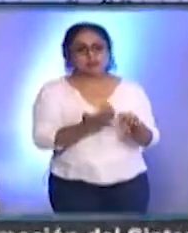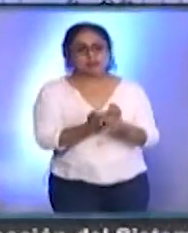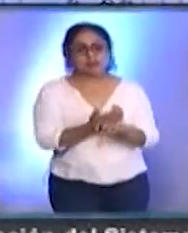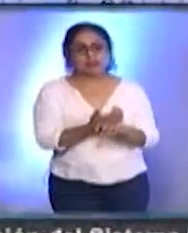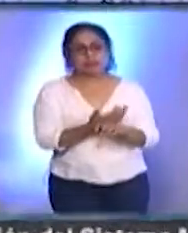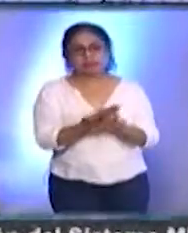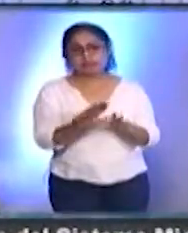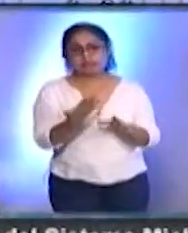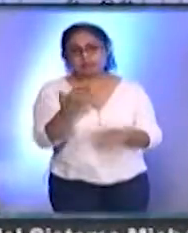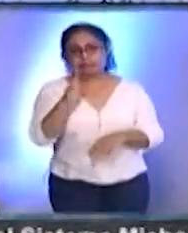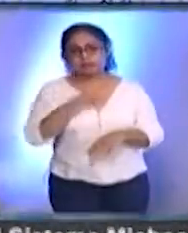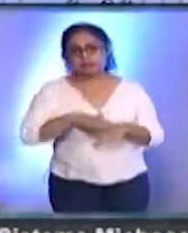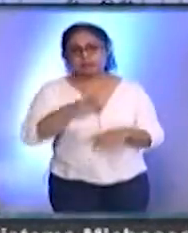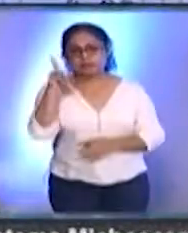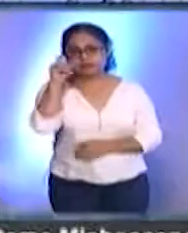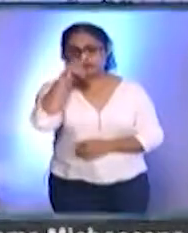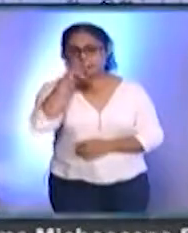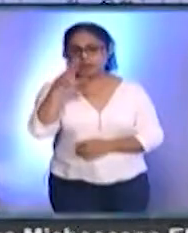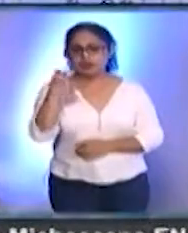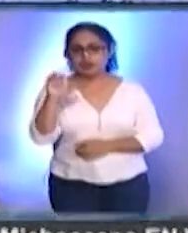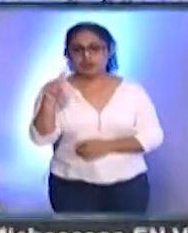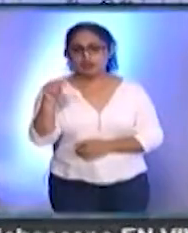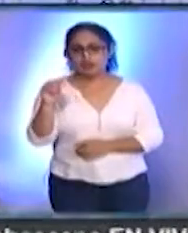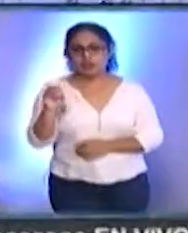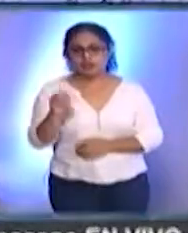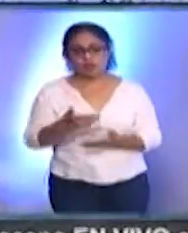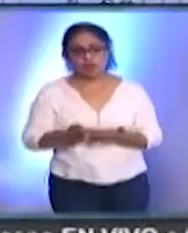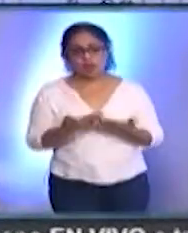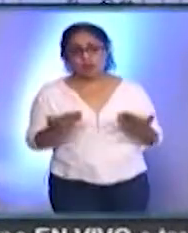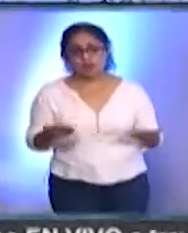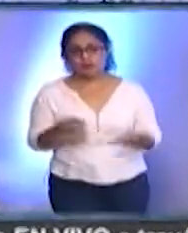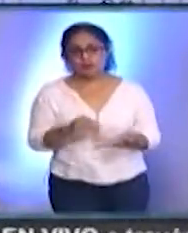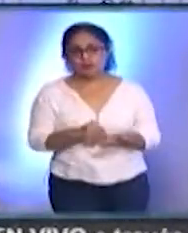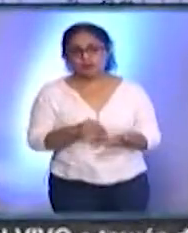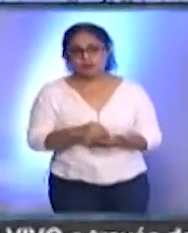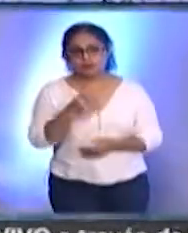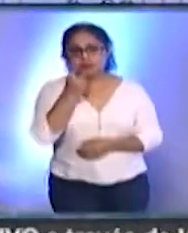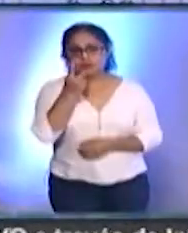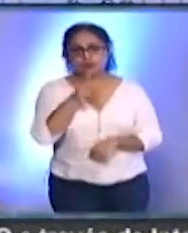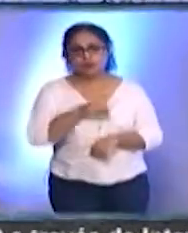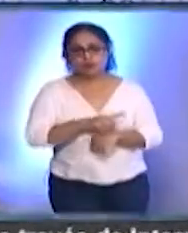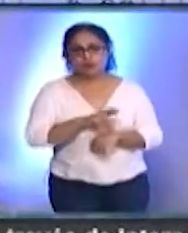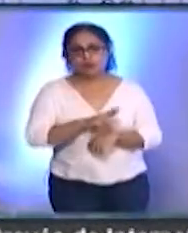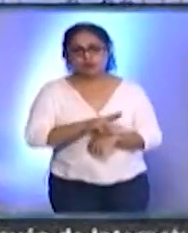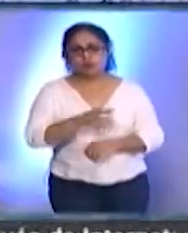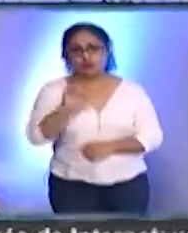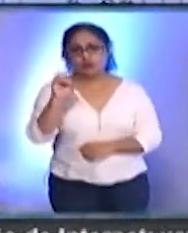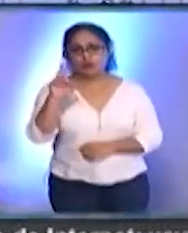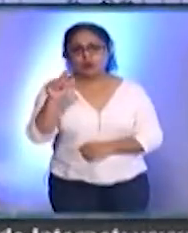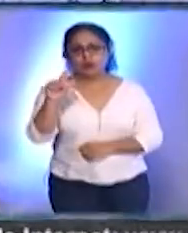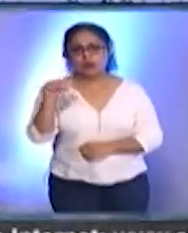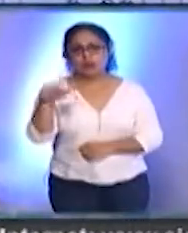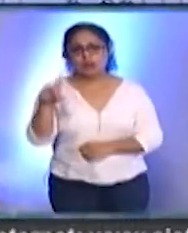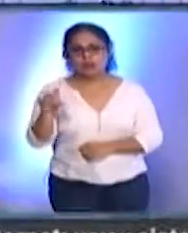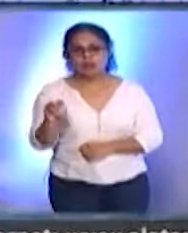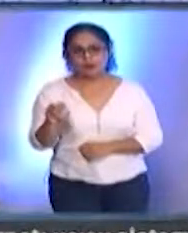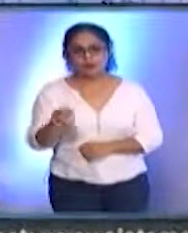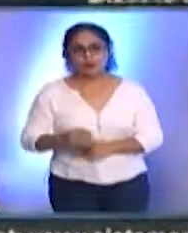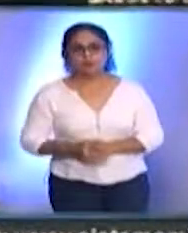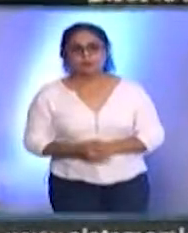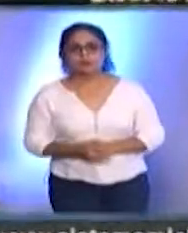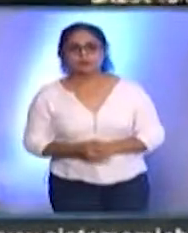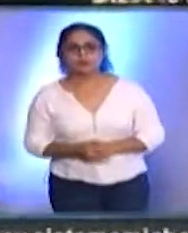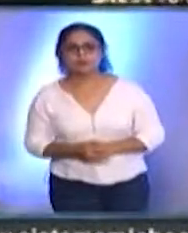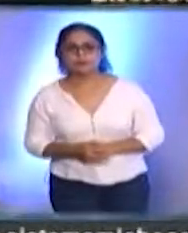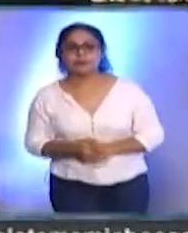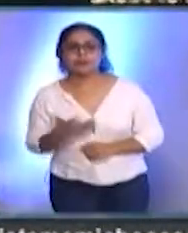desafío y un reto para la actual administración. Así lo señala el doctor Orlando Aragón Andrade.